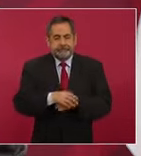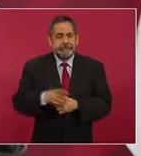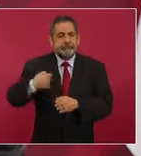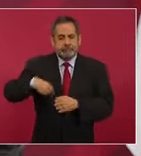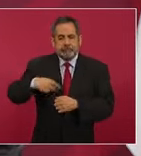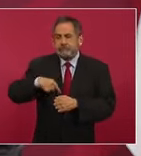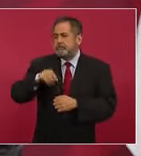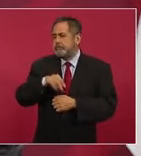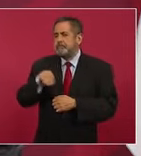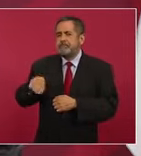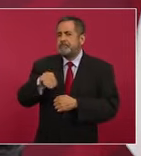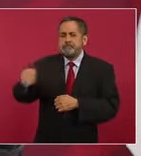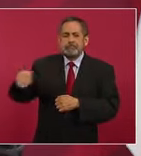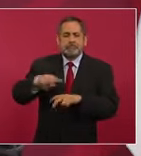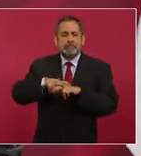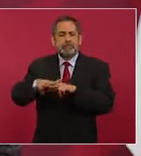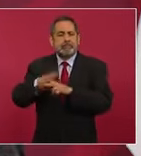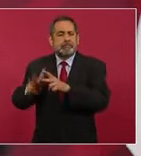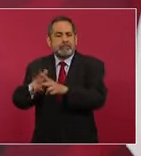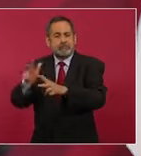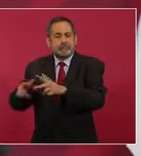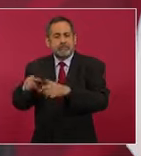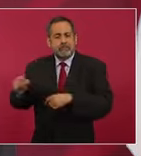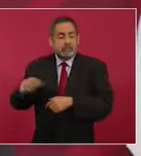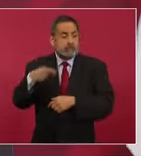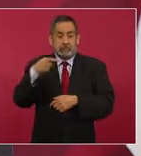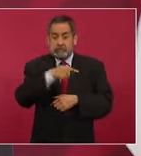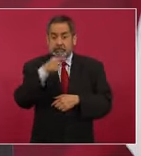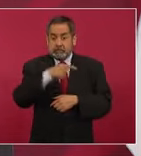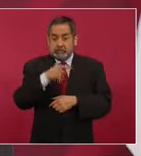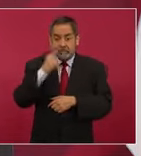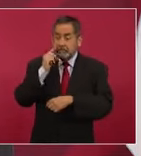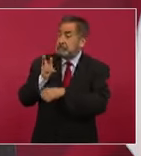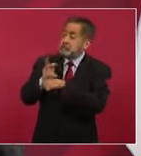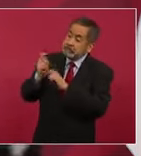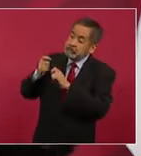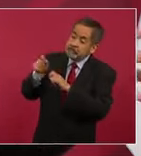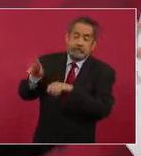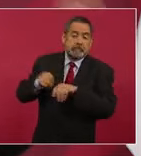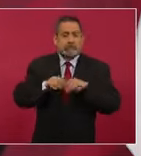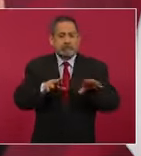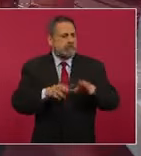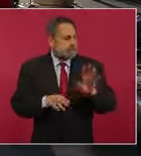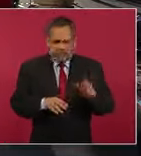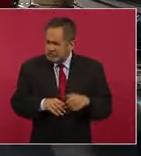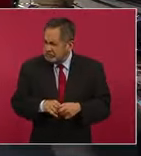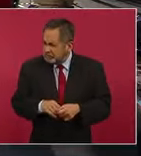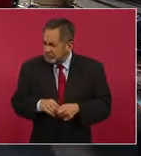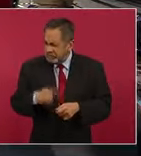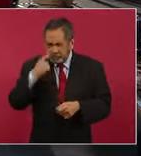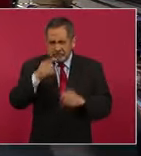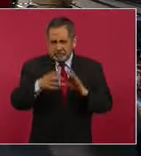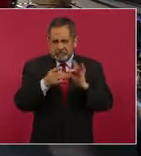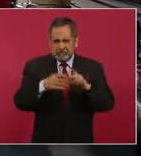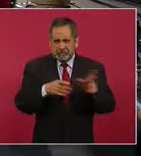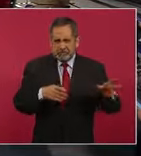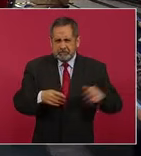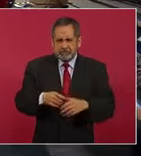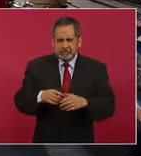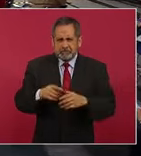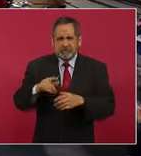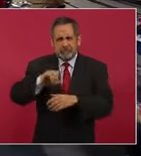recorrido una parte del aeropuerto en un tren, él sacó, bueno, ahora lo vuelves